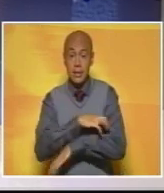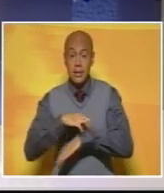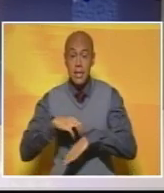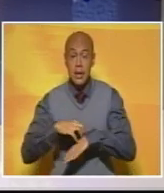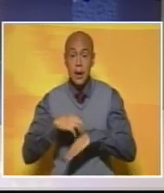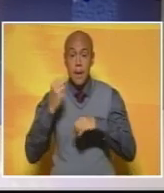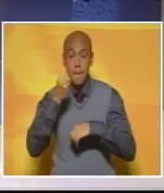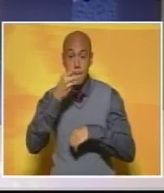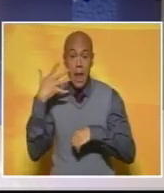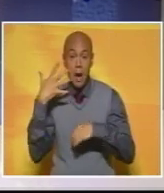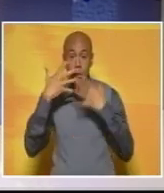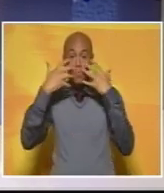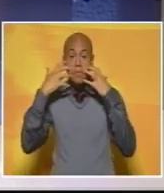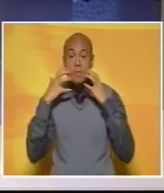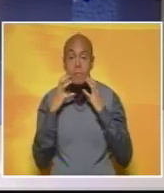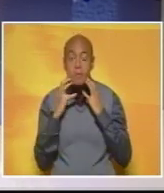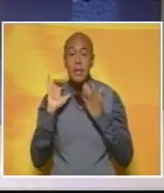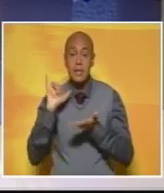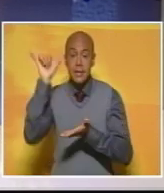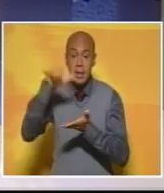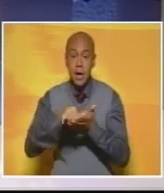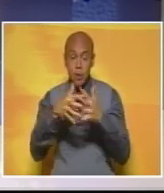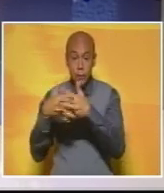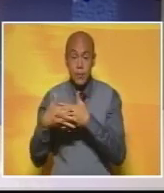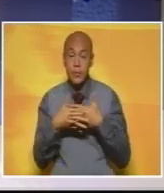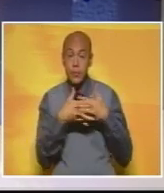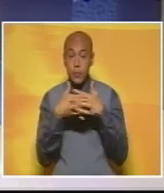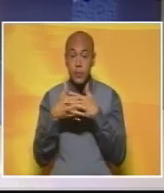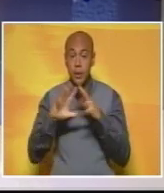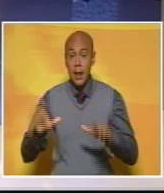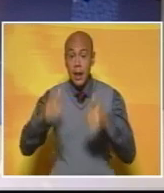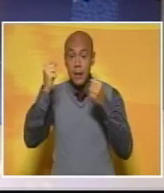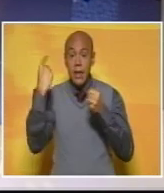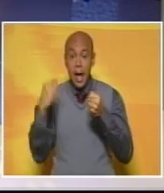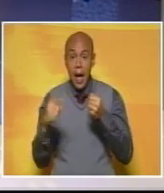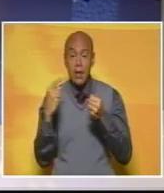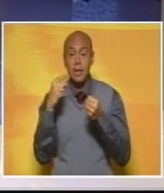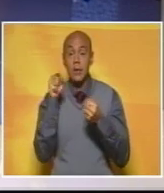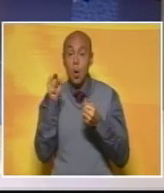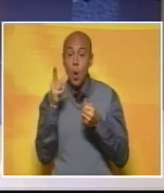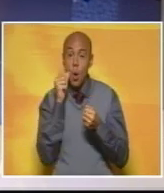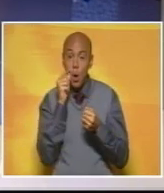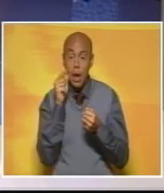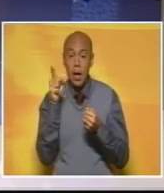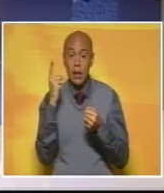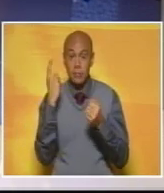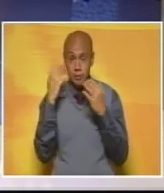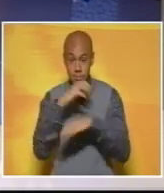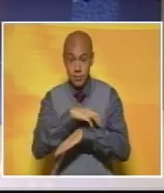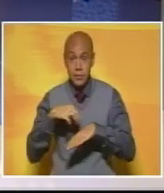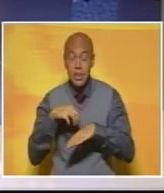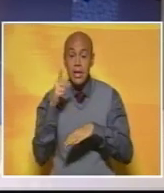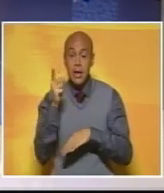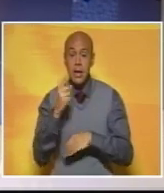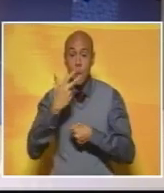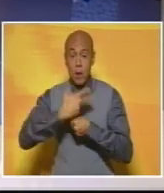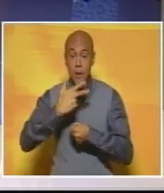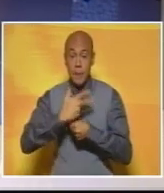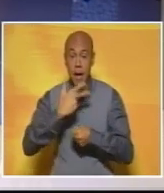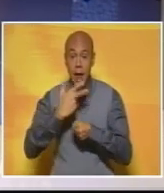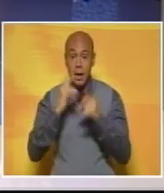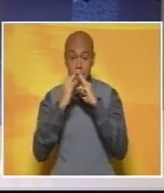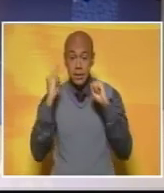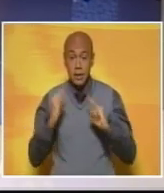Bengala arribaron a Florida, Estados Unidos, luego de una operación de rescate. Los felinos fueron retirados de un circo en Guatemala y serán llevados